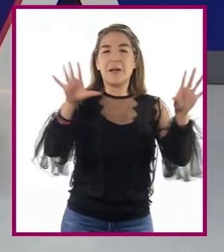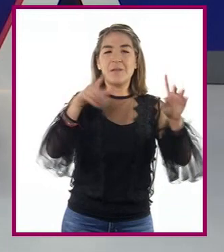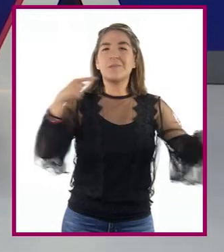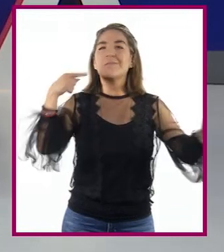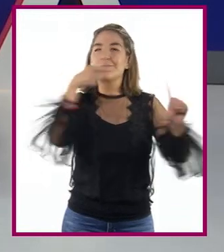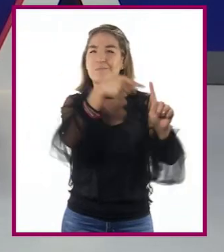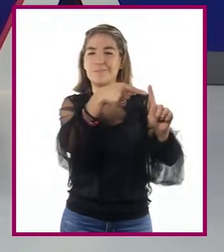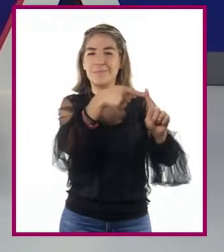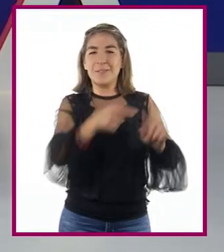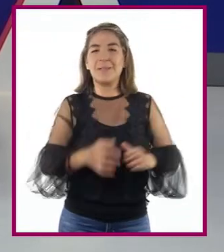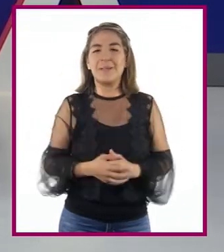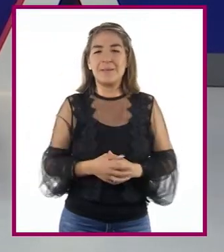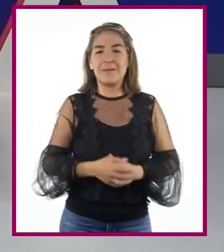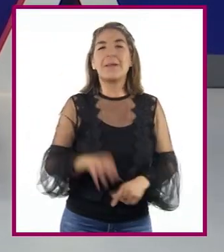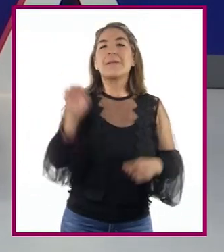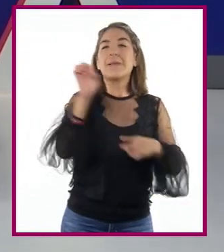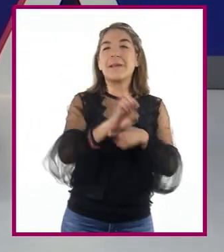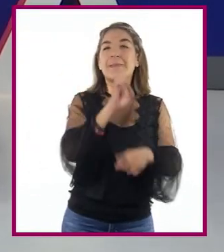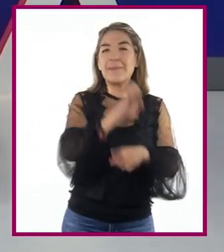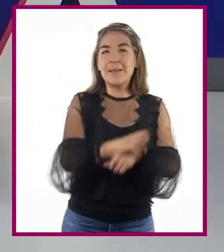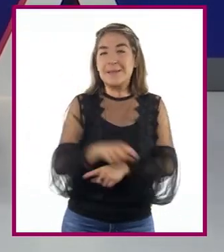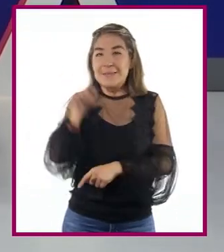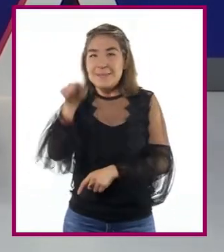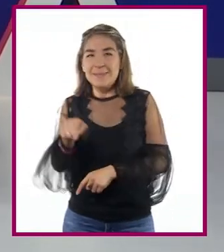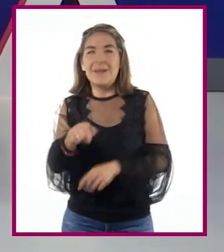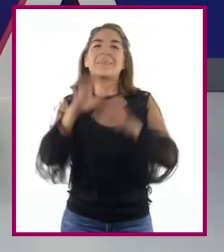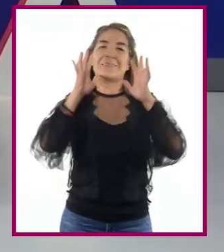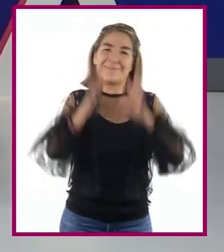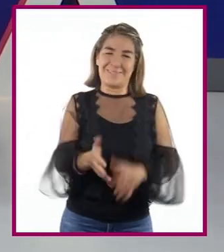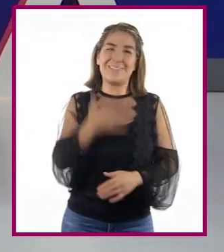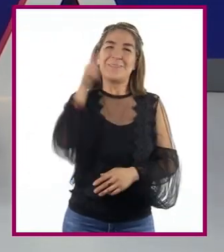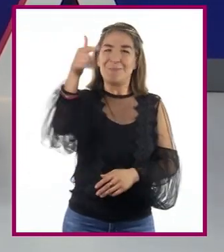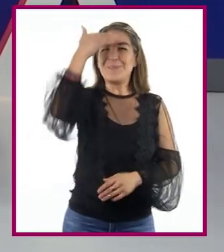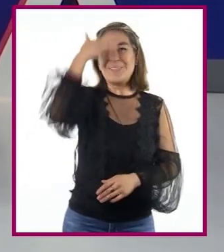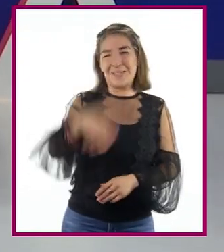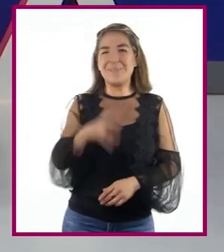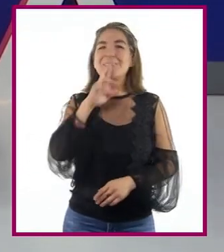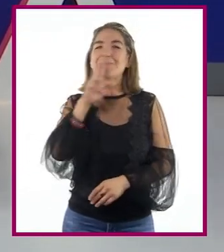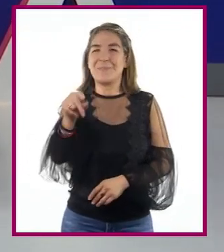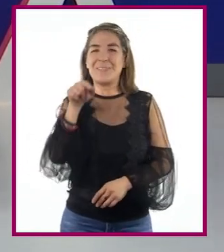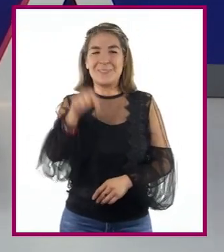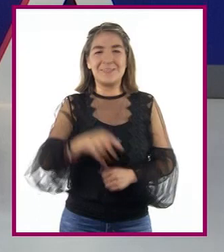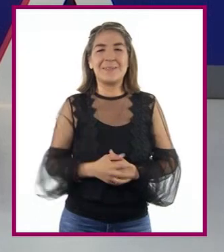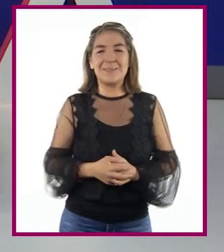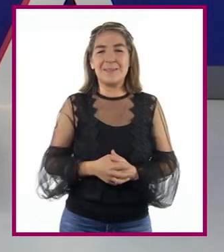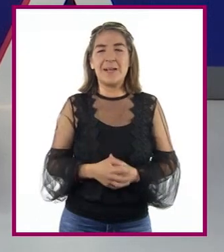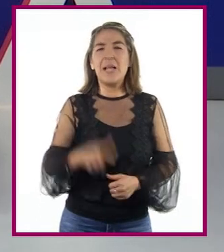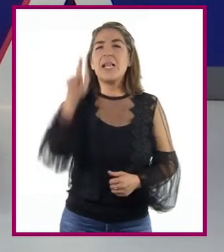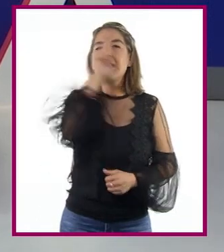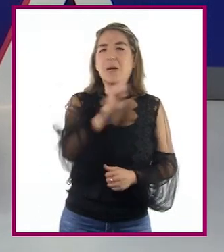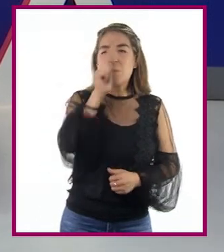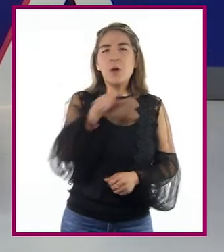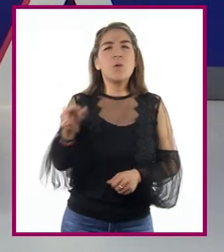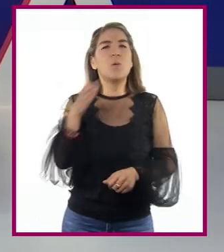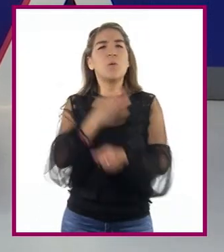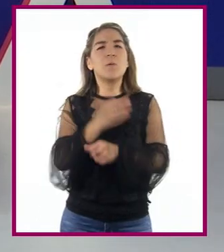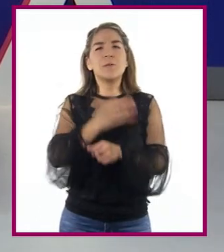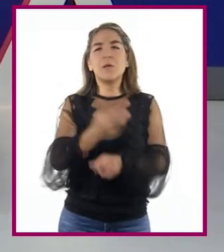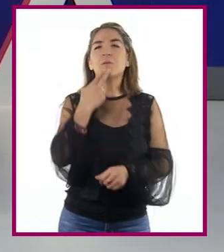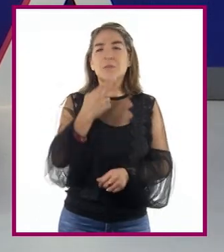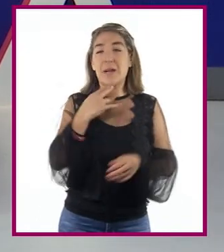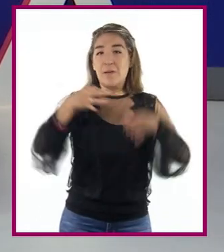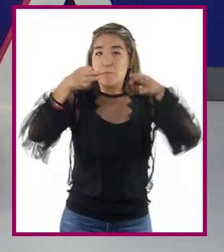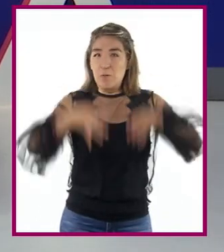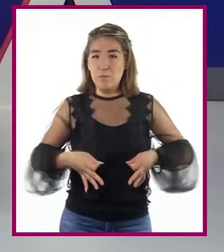directo. Entonces, ahí tienes la respuesta a tu duda. El lenguaje que estamos empleando es